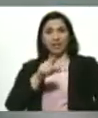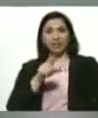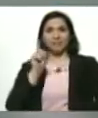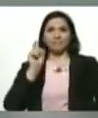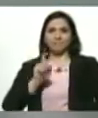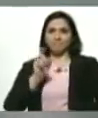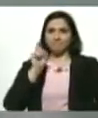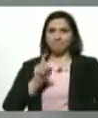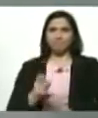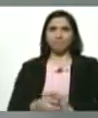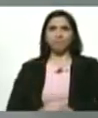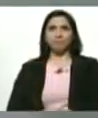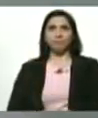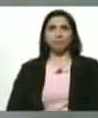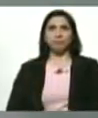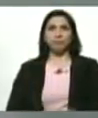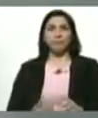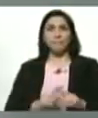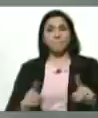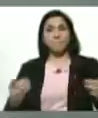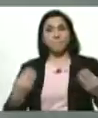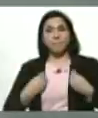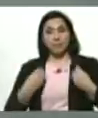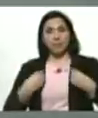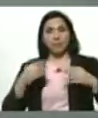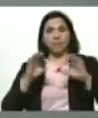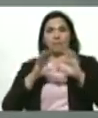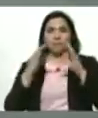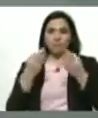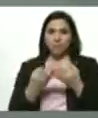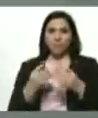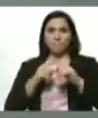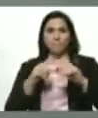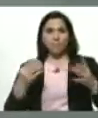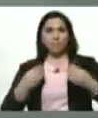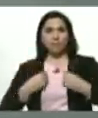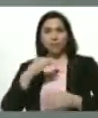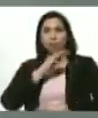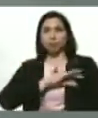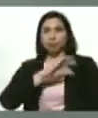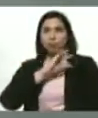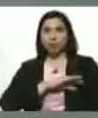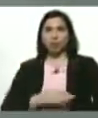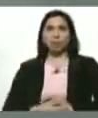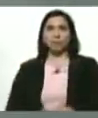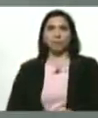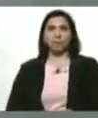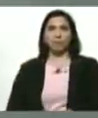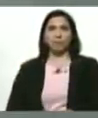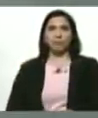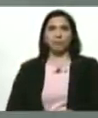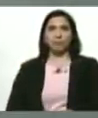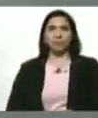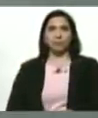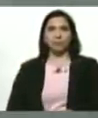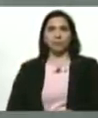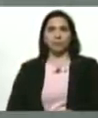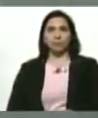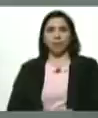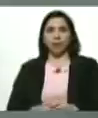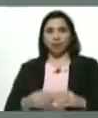necesidad para la vida familiar para la vida social y para reactivar